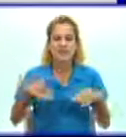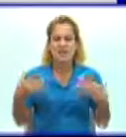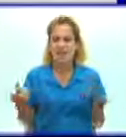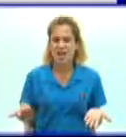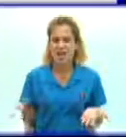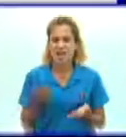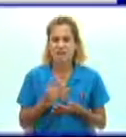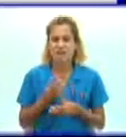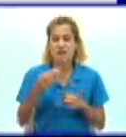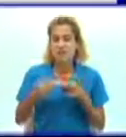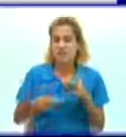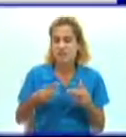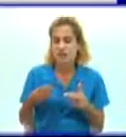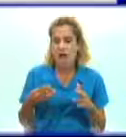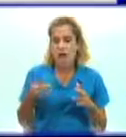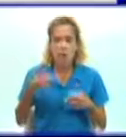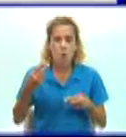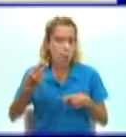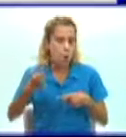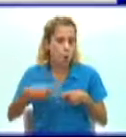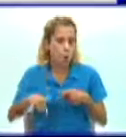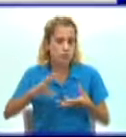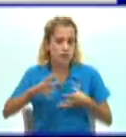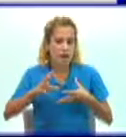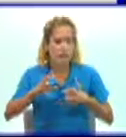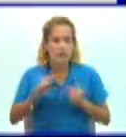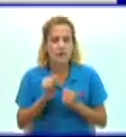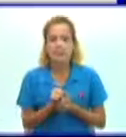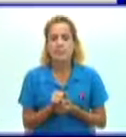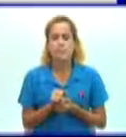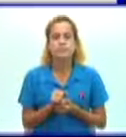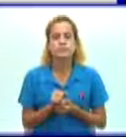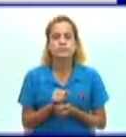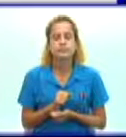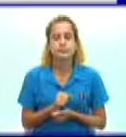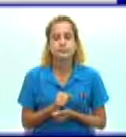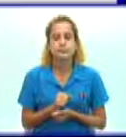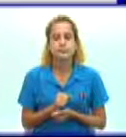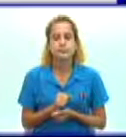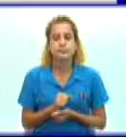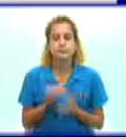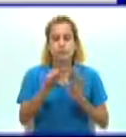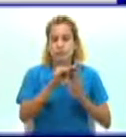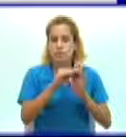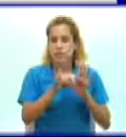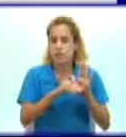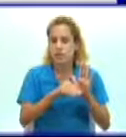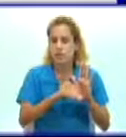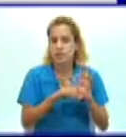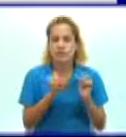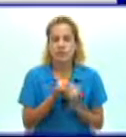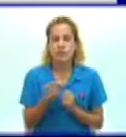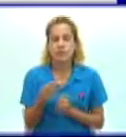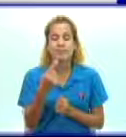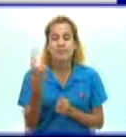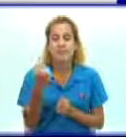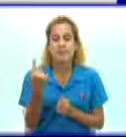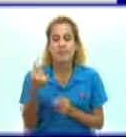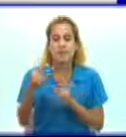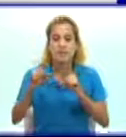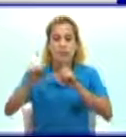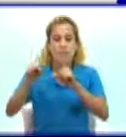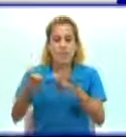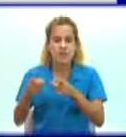si haríamos con el orden operacional, respetamos el orden, hacerlo mediante ese procedimiento, primero haríamos el